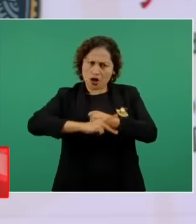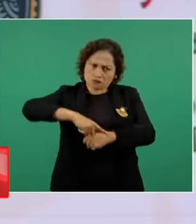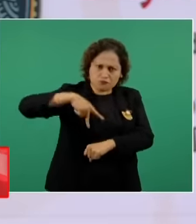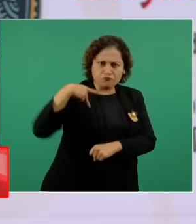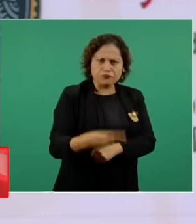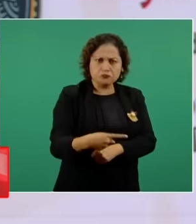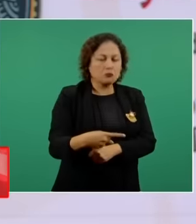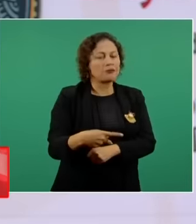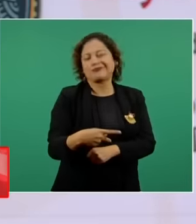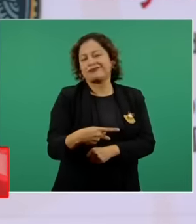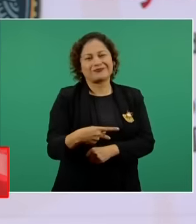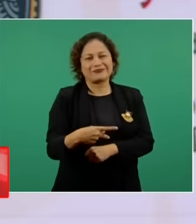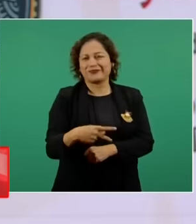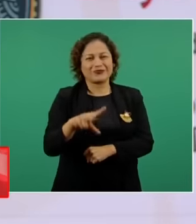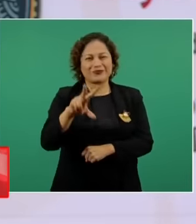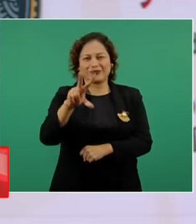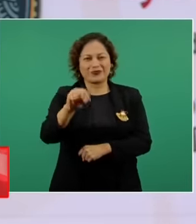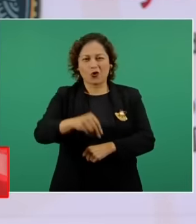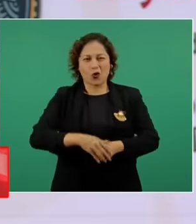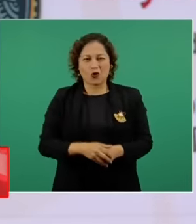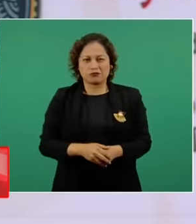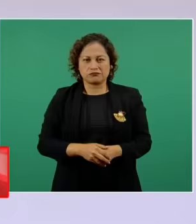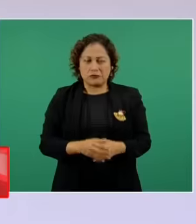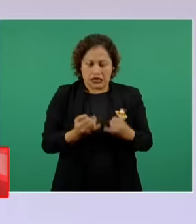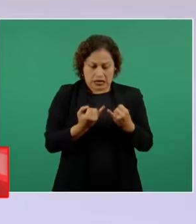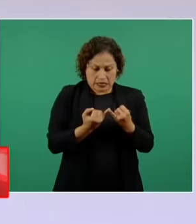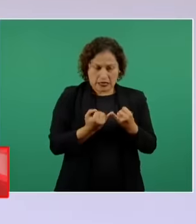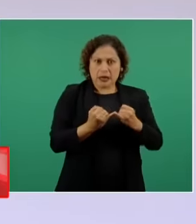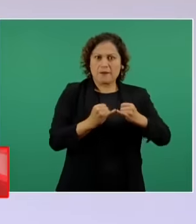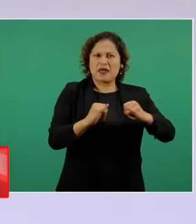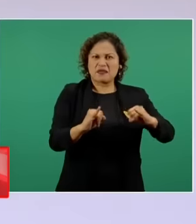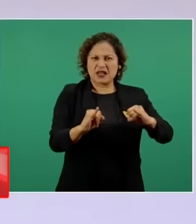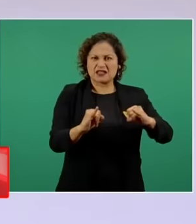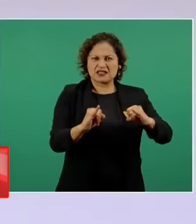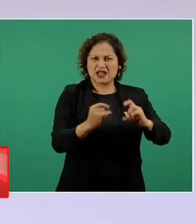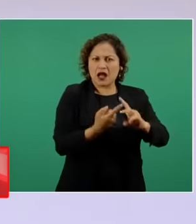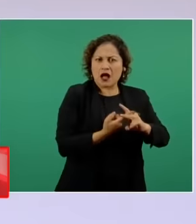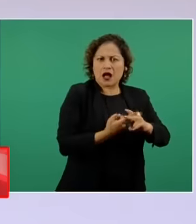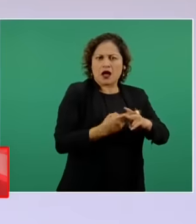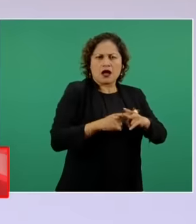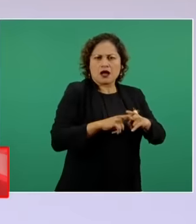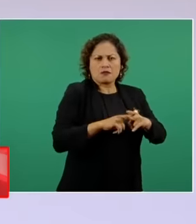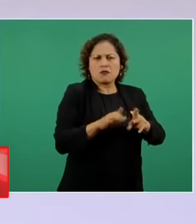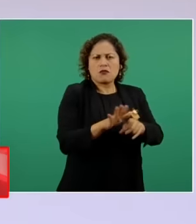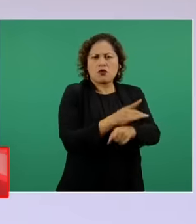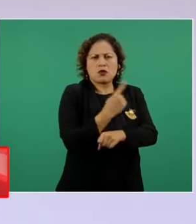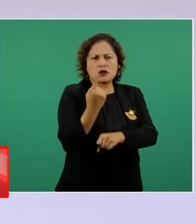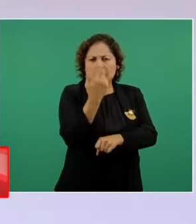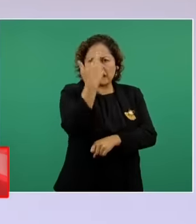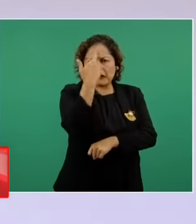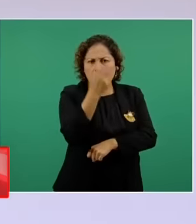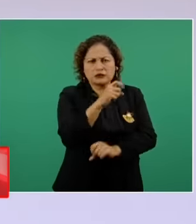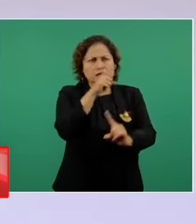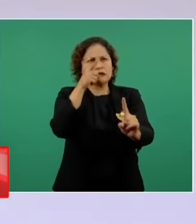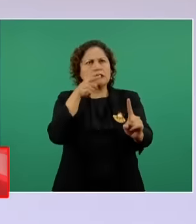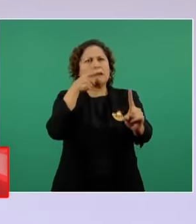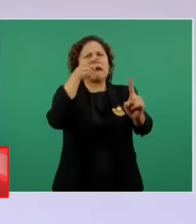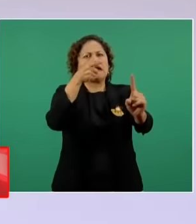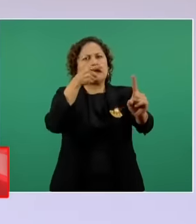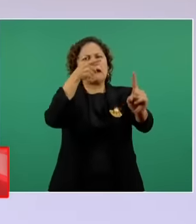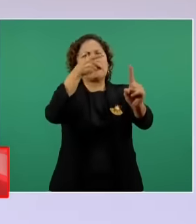sino que fue fruto de un anhelo de justicia y de libertad.